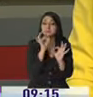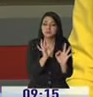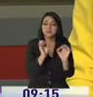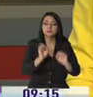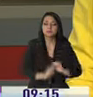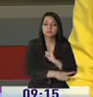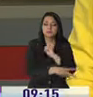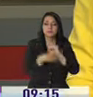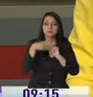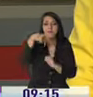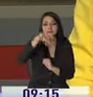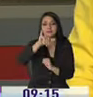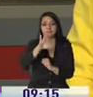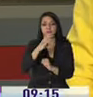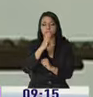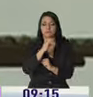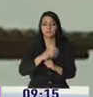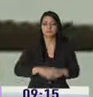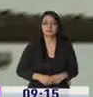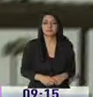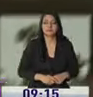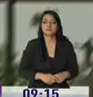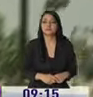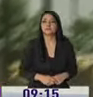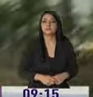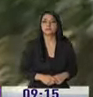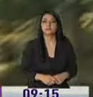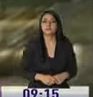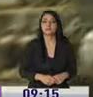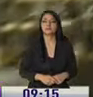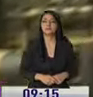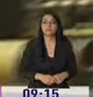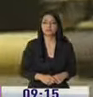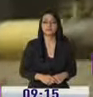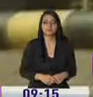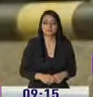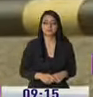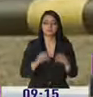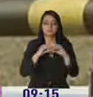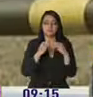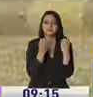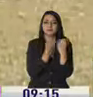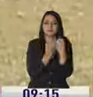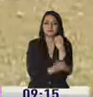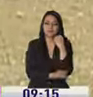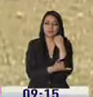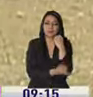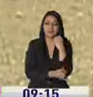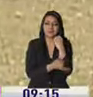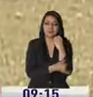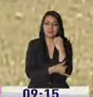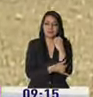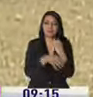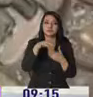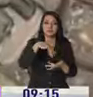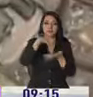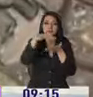refinería del Pacífico. Fue en la reunión que mantuvo la Organización de Países de Exportadores de Petróleo,